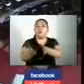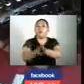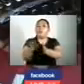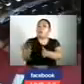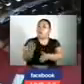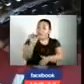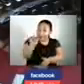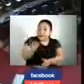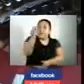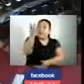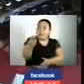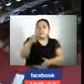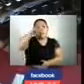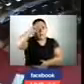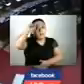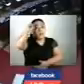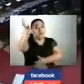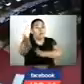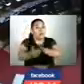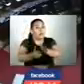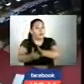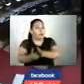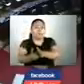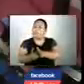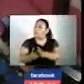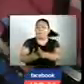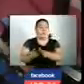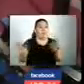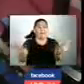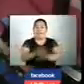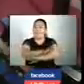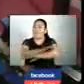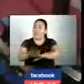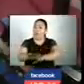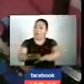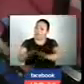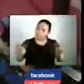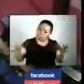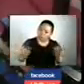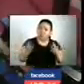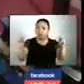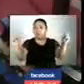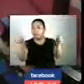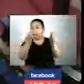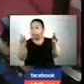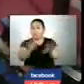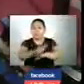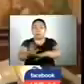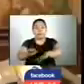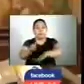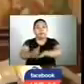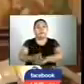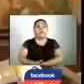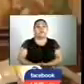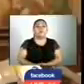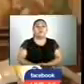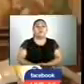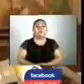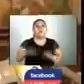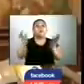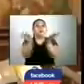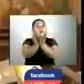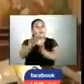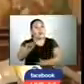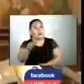trabajar ese mismo día, por lo que no se hará ningún acto protocolario para la instalación. El 1 de